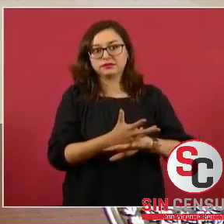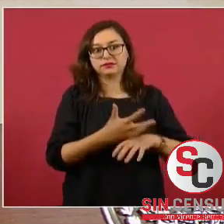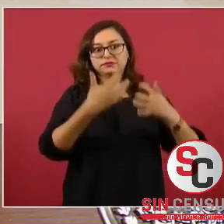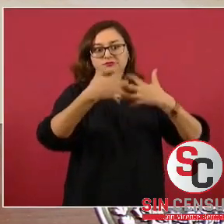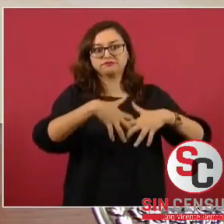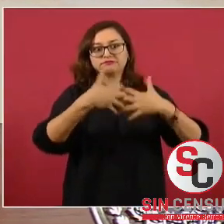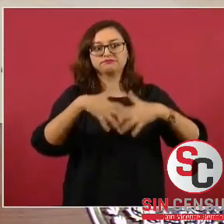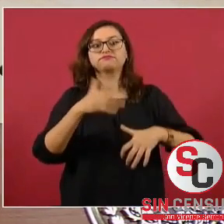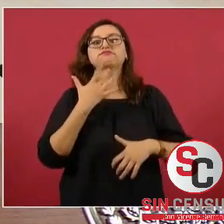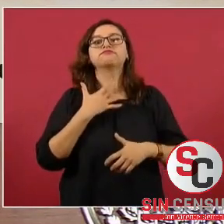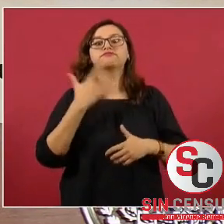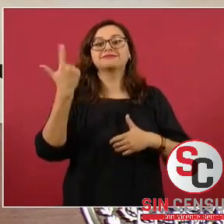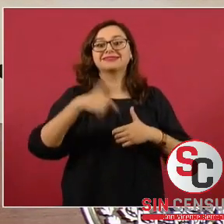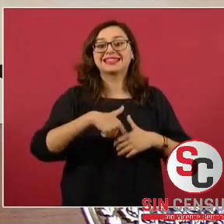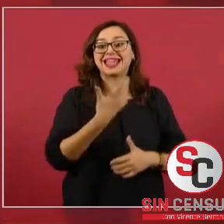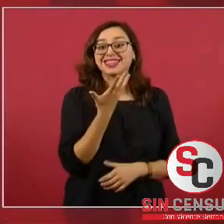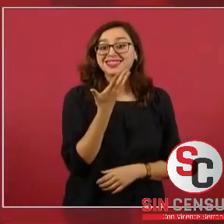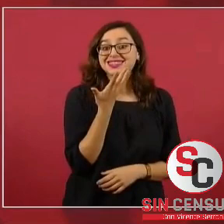pero baratísimas.